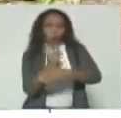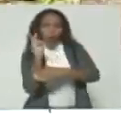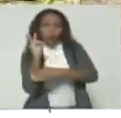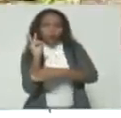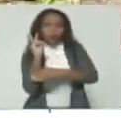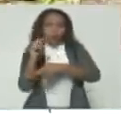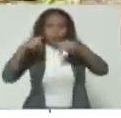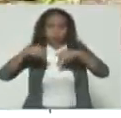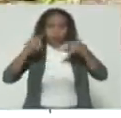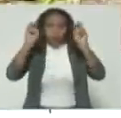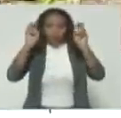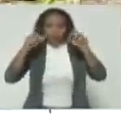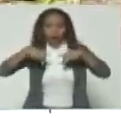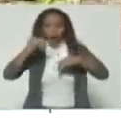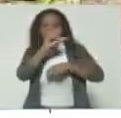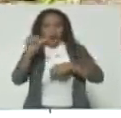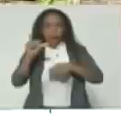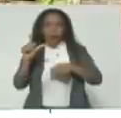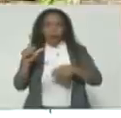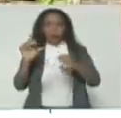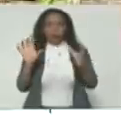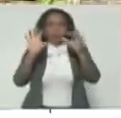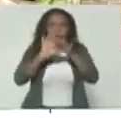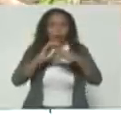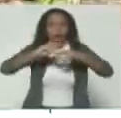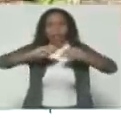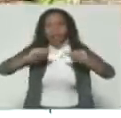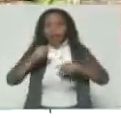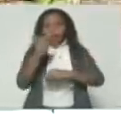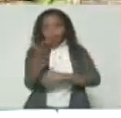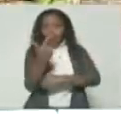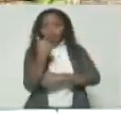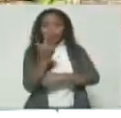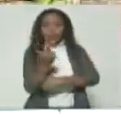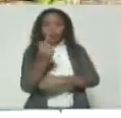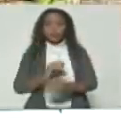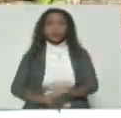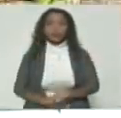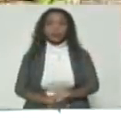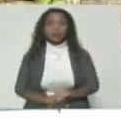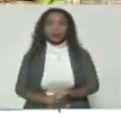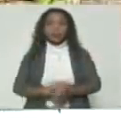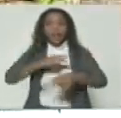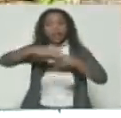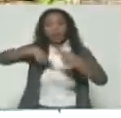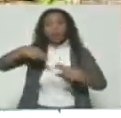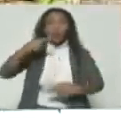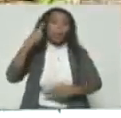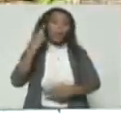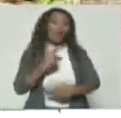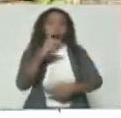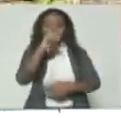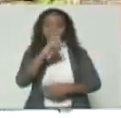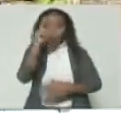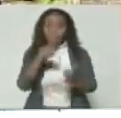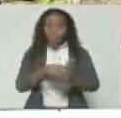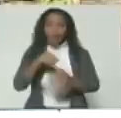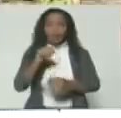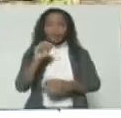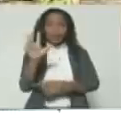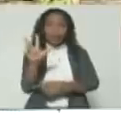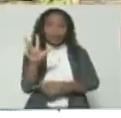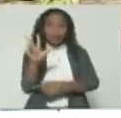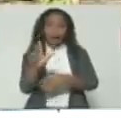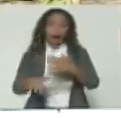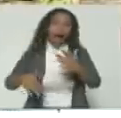en boga esta semana, vinculado con la tierra, como usted bien lo señalaba, la revolución bolivariana desde el año 2003 hasta